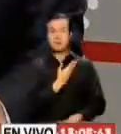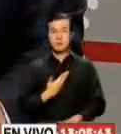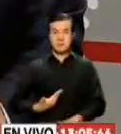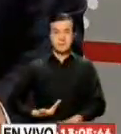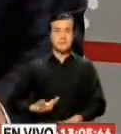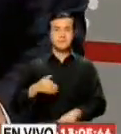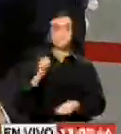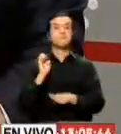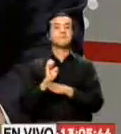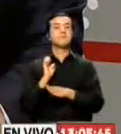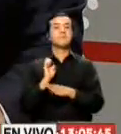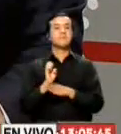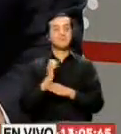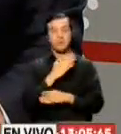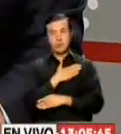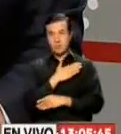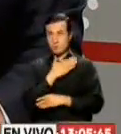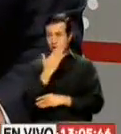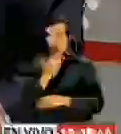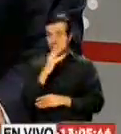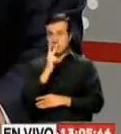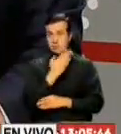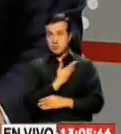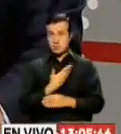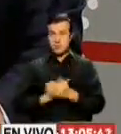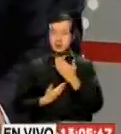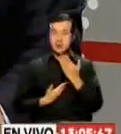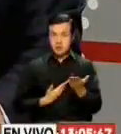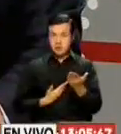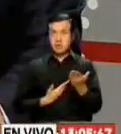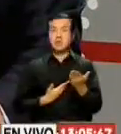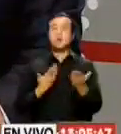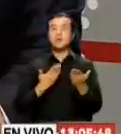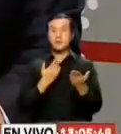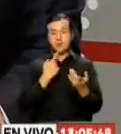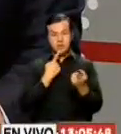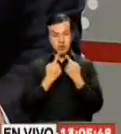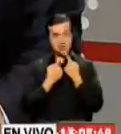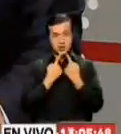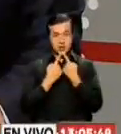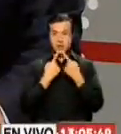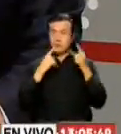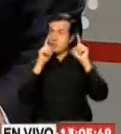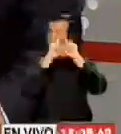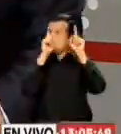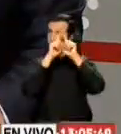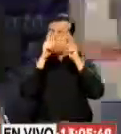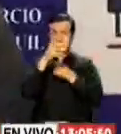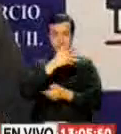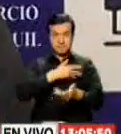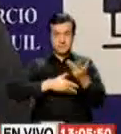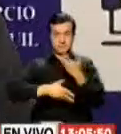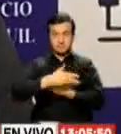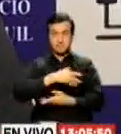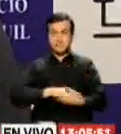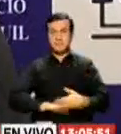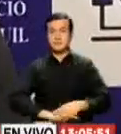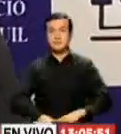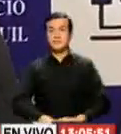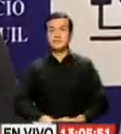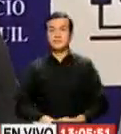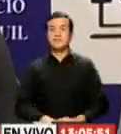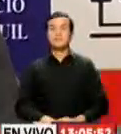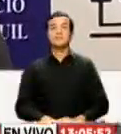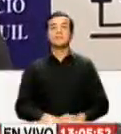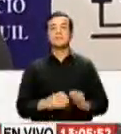de la República. Confían en que, como segundo mandatario, tenderá puentes de diálogo con el sector empresarial. Puede tener un